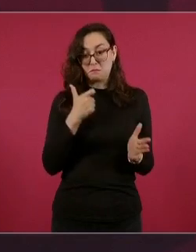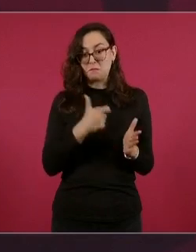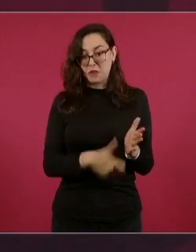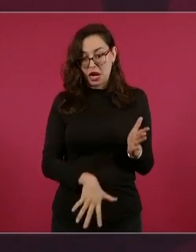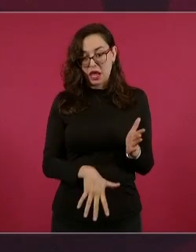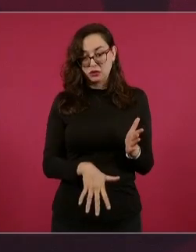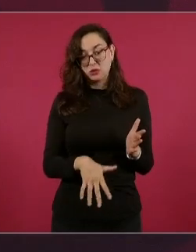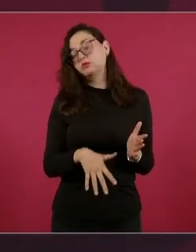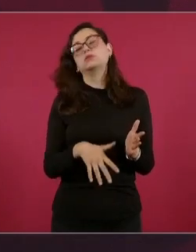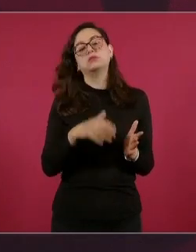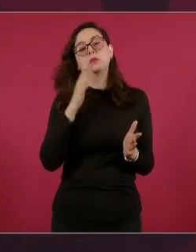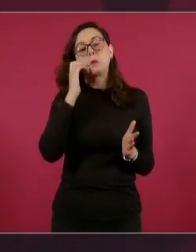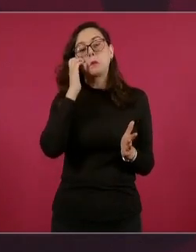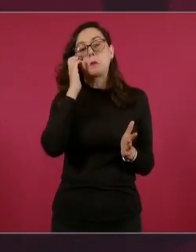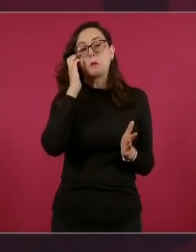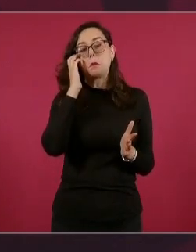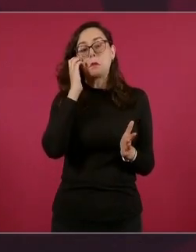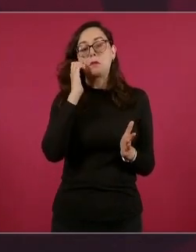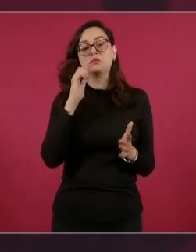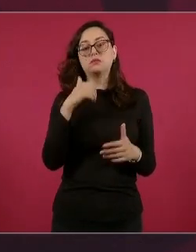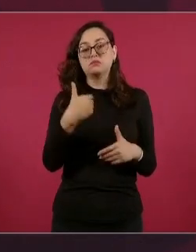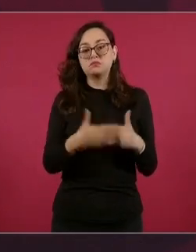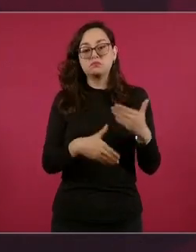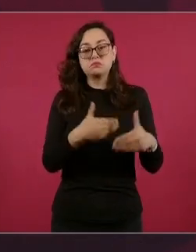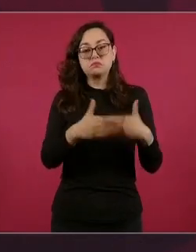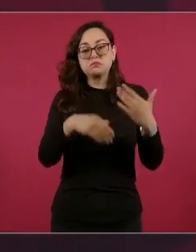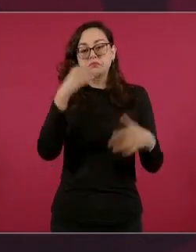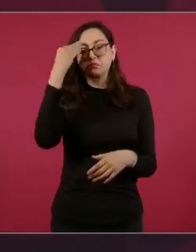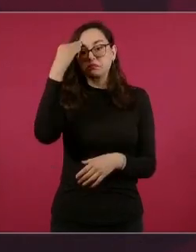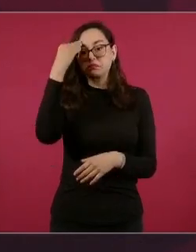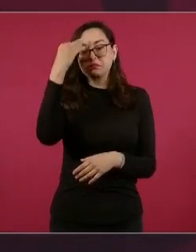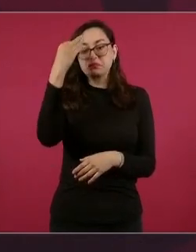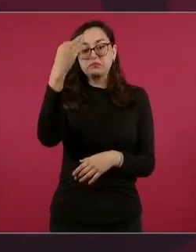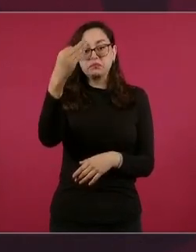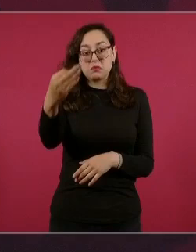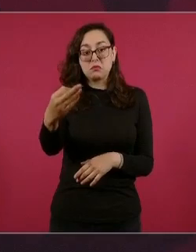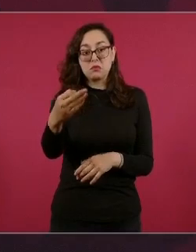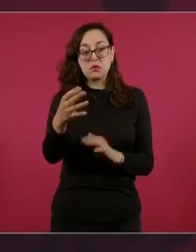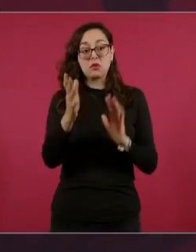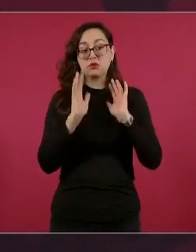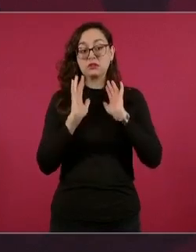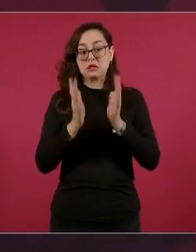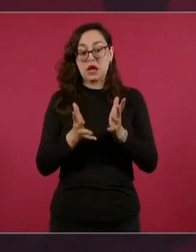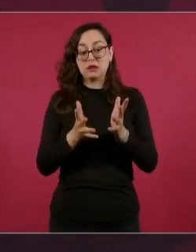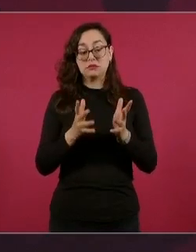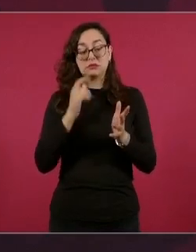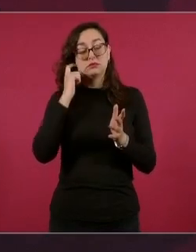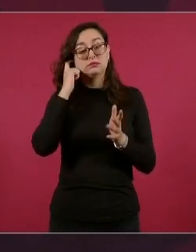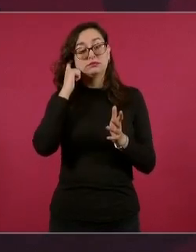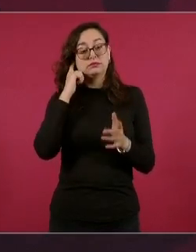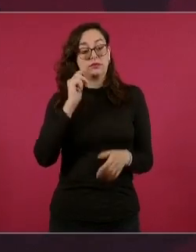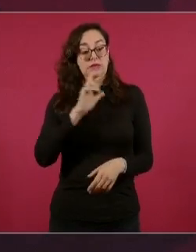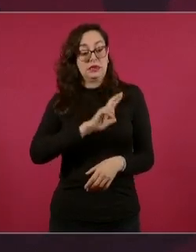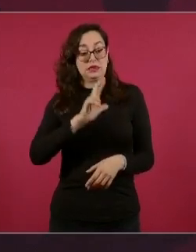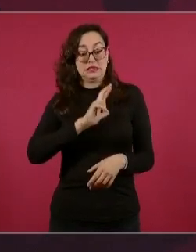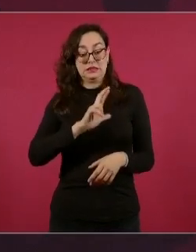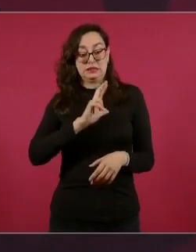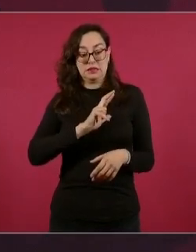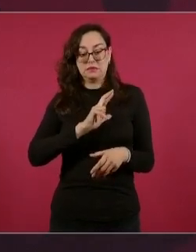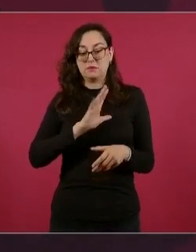su cuota, y en un determinado tiempo ya va a tener para